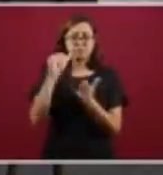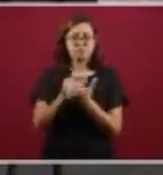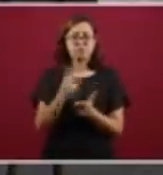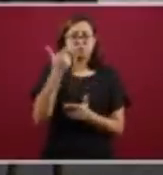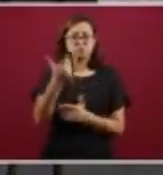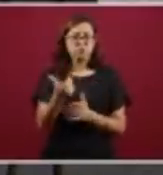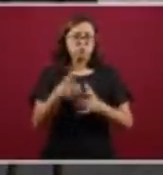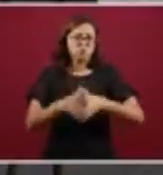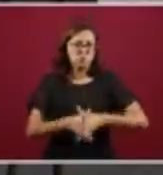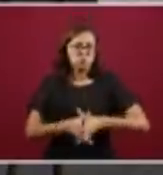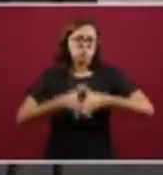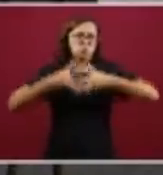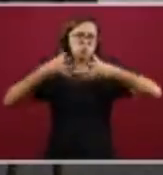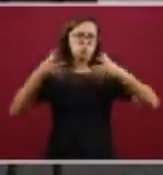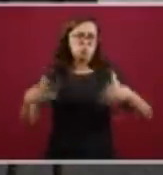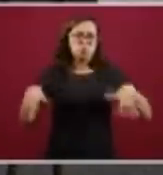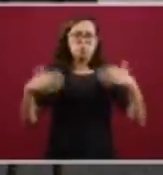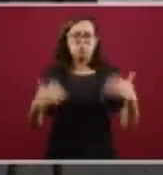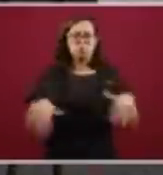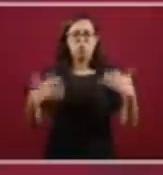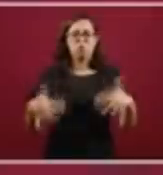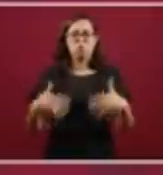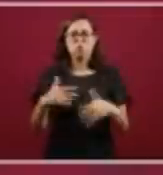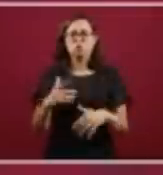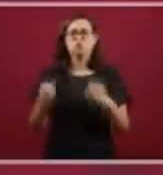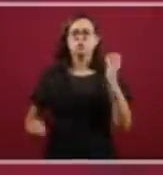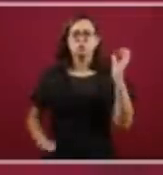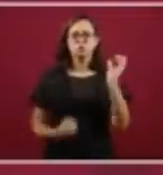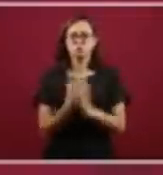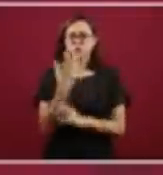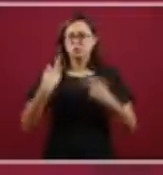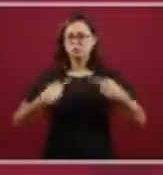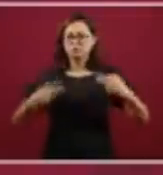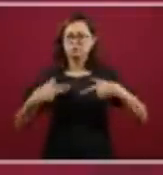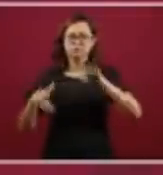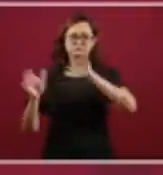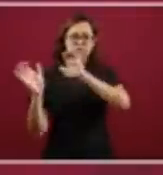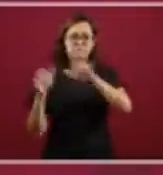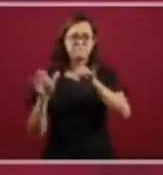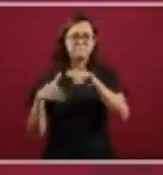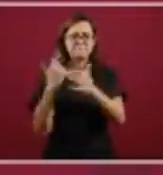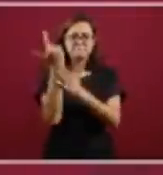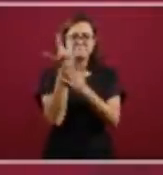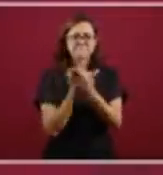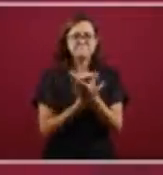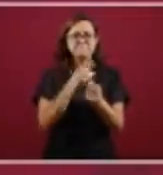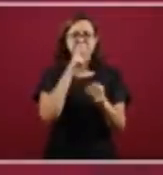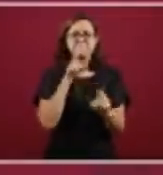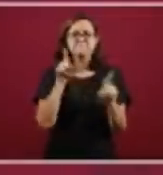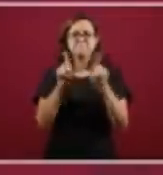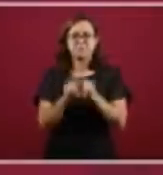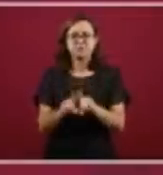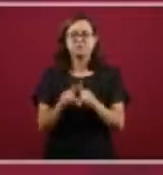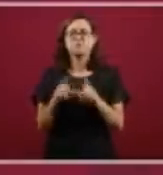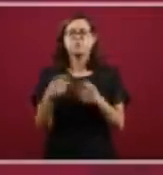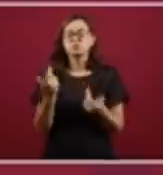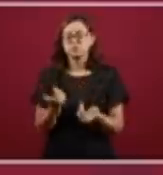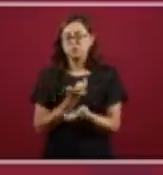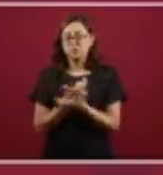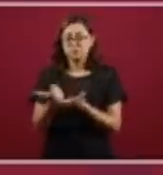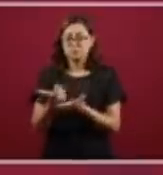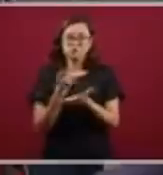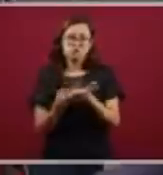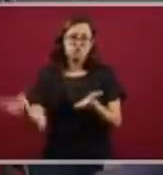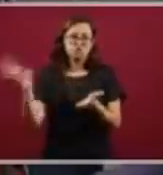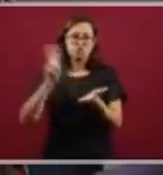gran diferencia debido a la integración de nuevos beneficiarios y a la duplicidad del monto que se ha